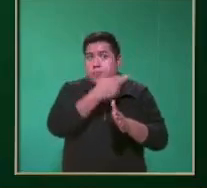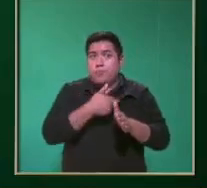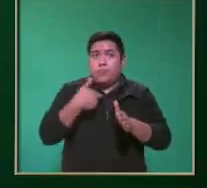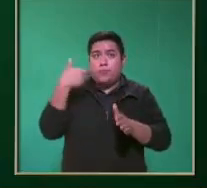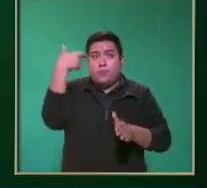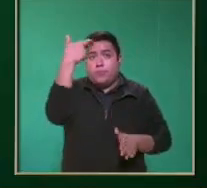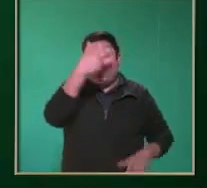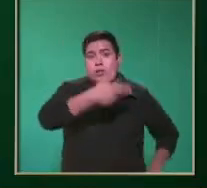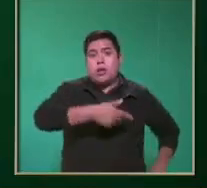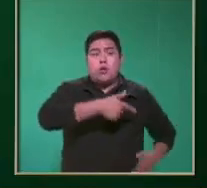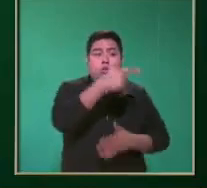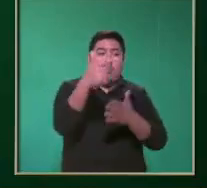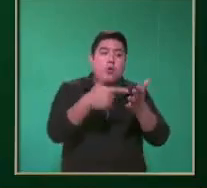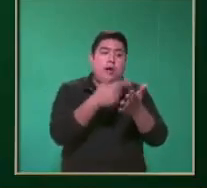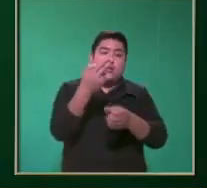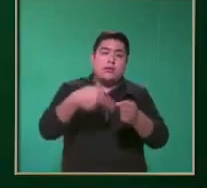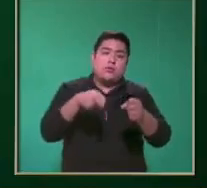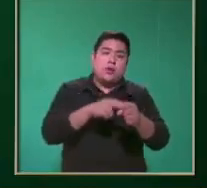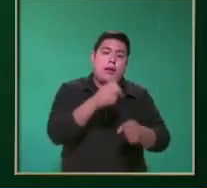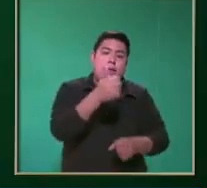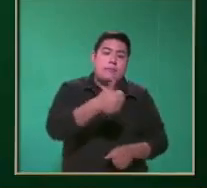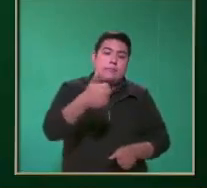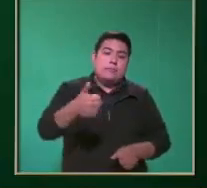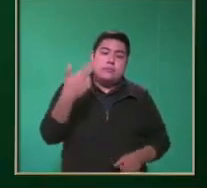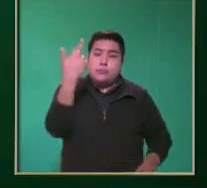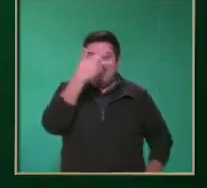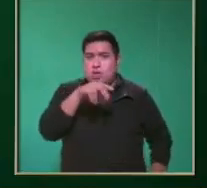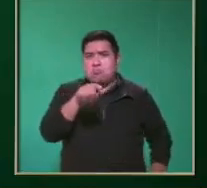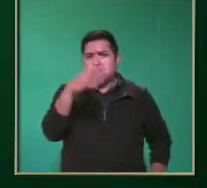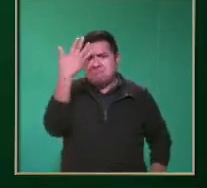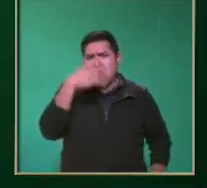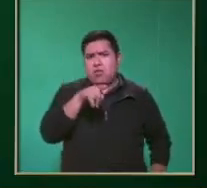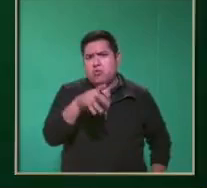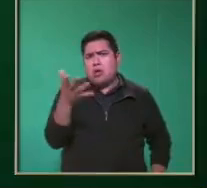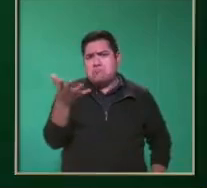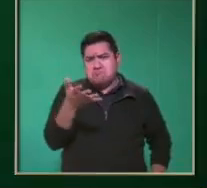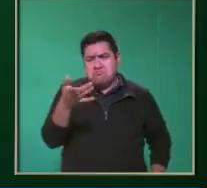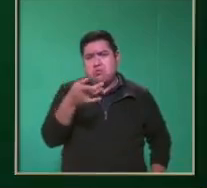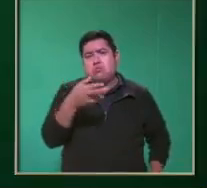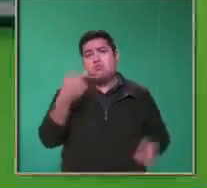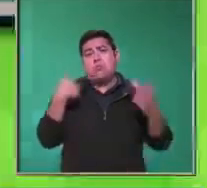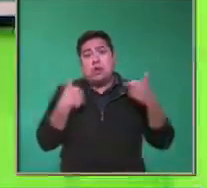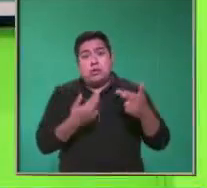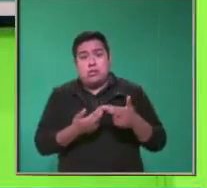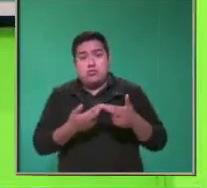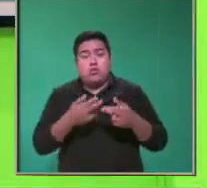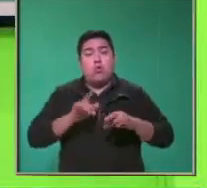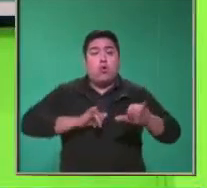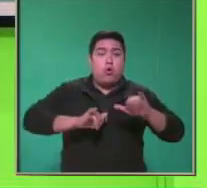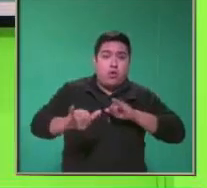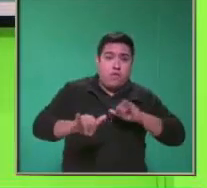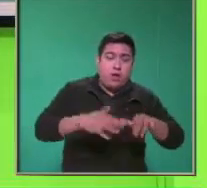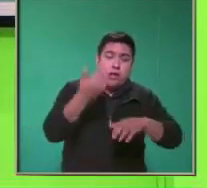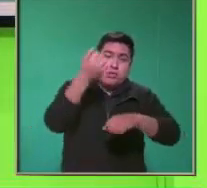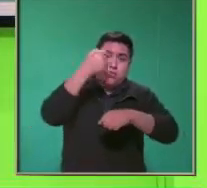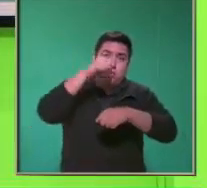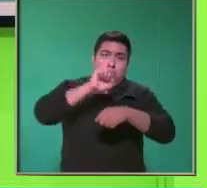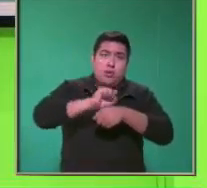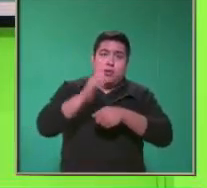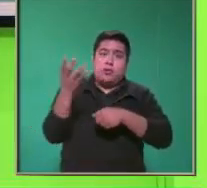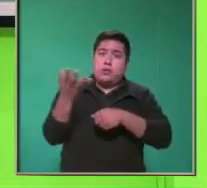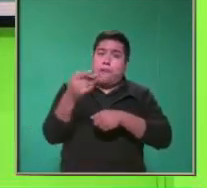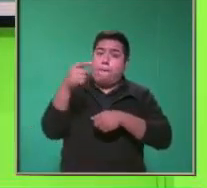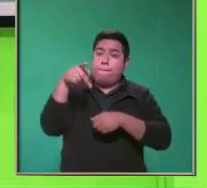cada una de esas regiones naturales, que sé que ya revisaste con tus profes de geografía en secundaria, pero que